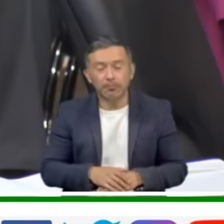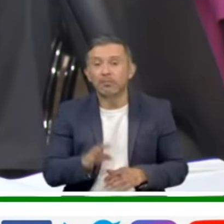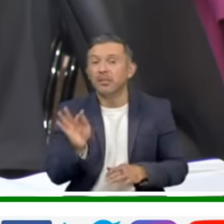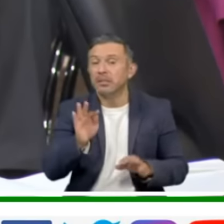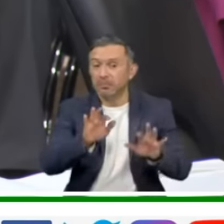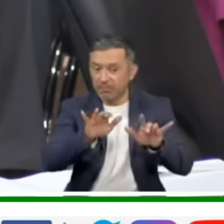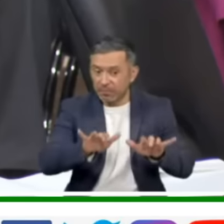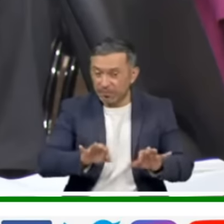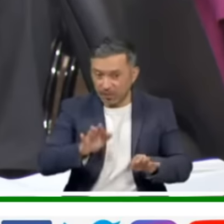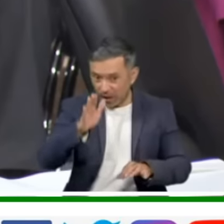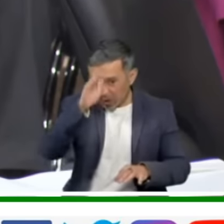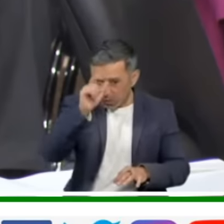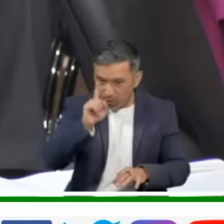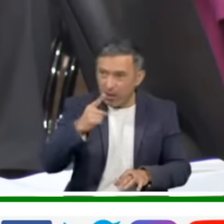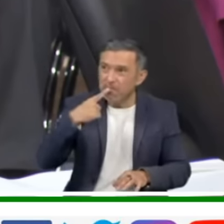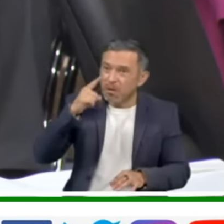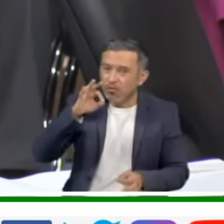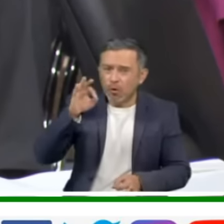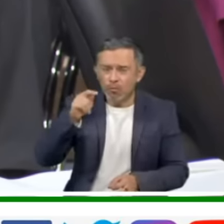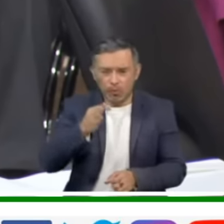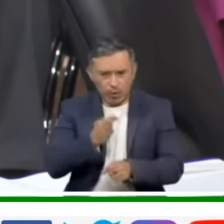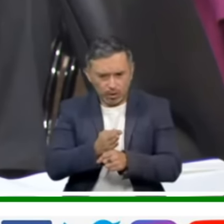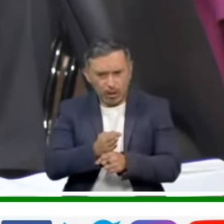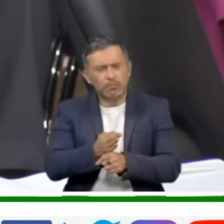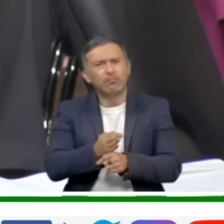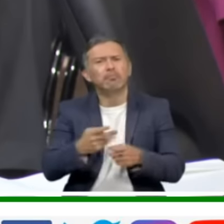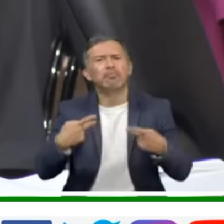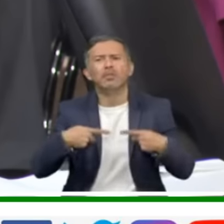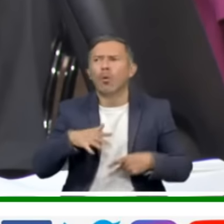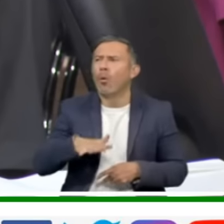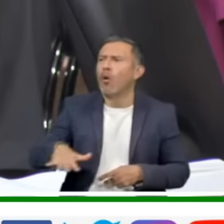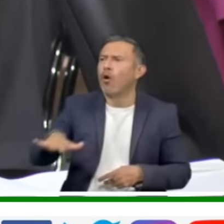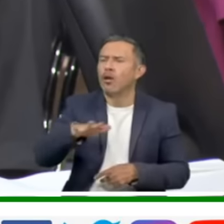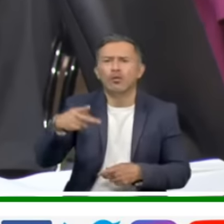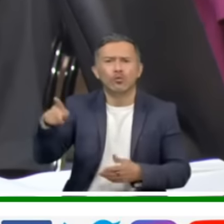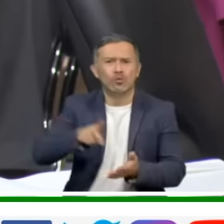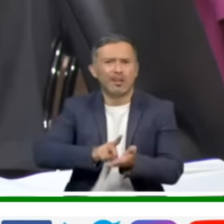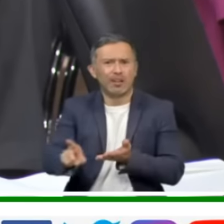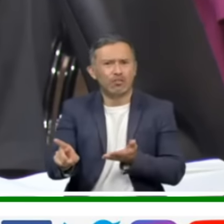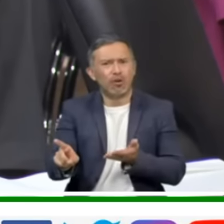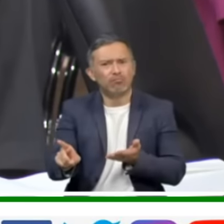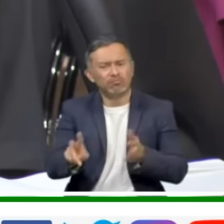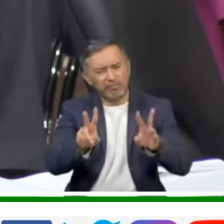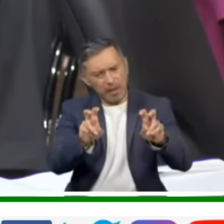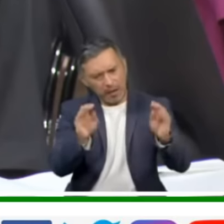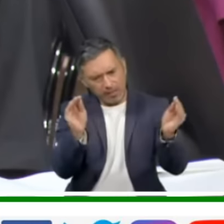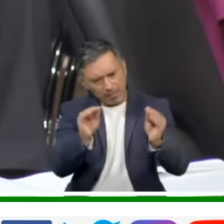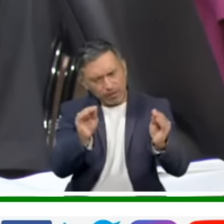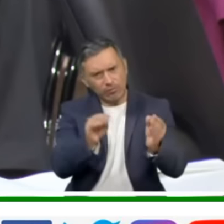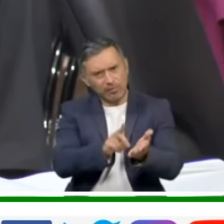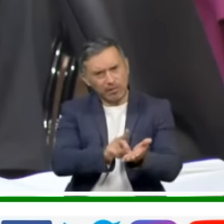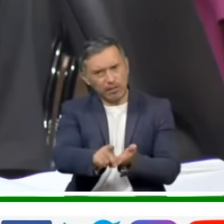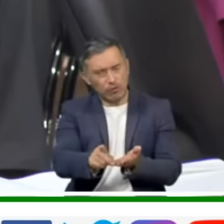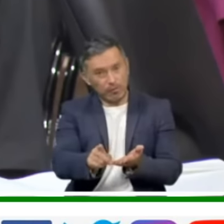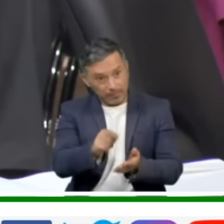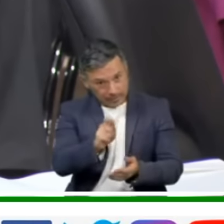cuestionamientos generales de un ejercicio que es un derecho de los ciudadanos el de los debates los debates no son un derecho